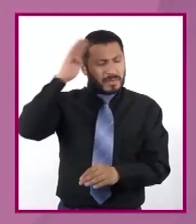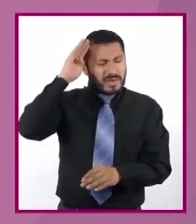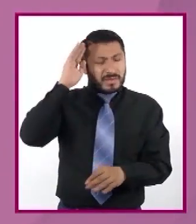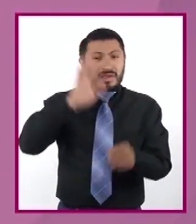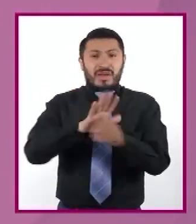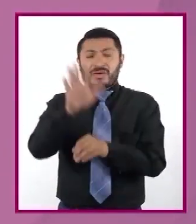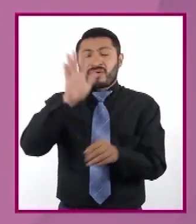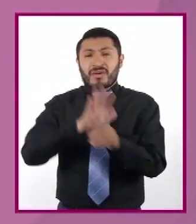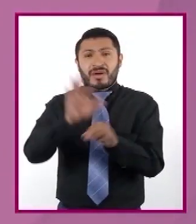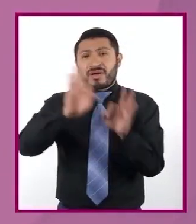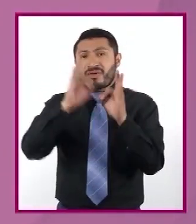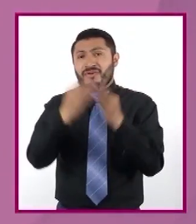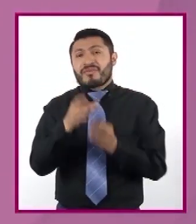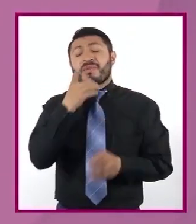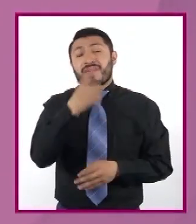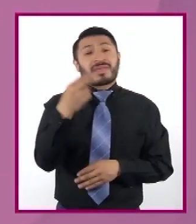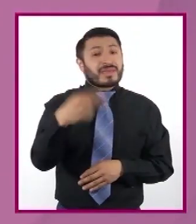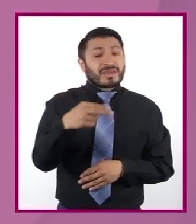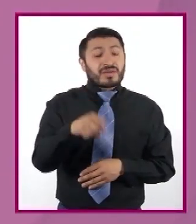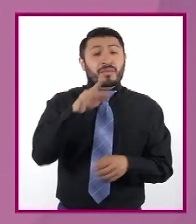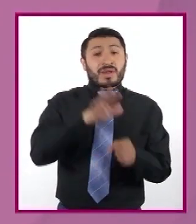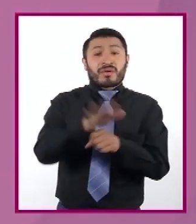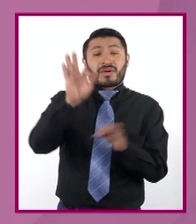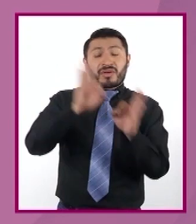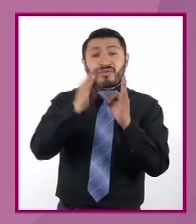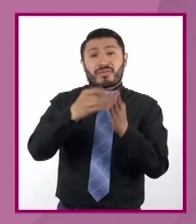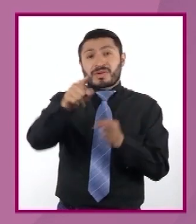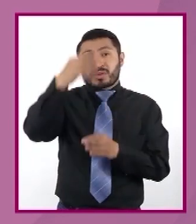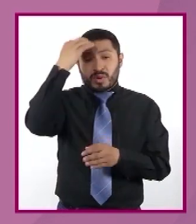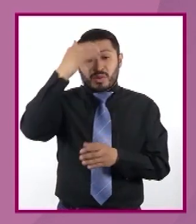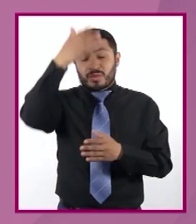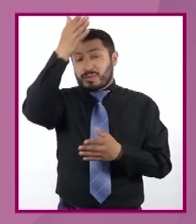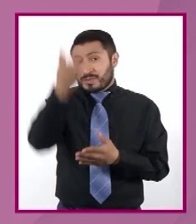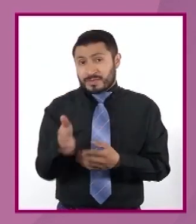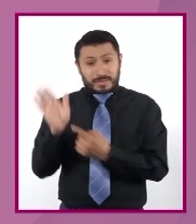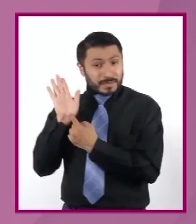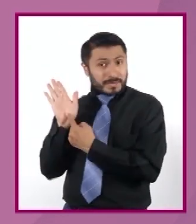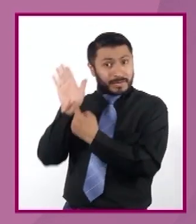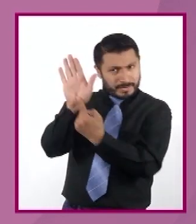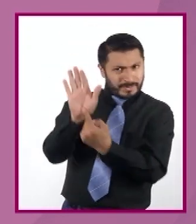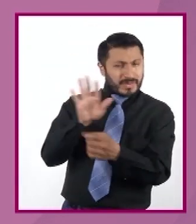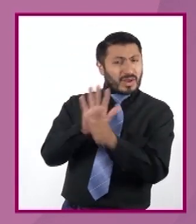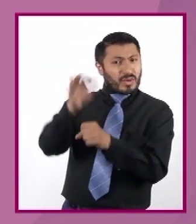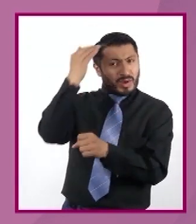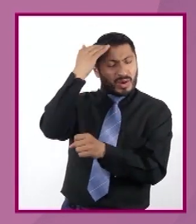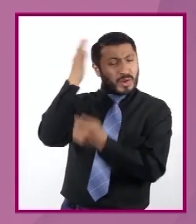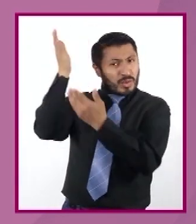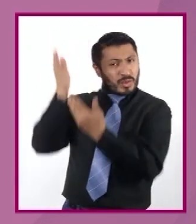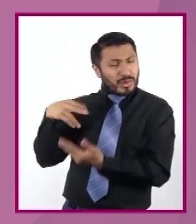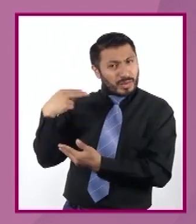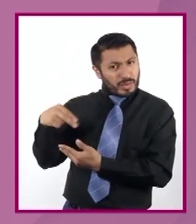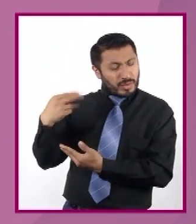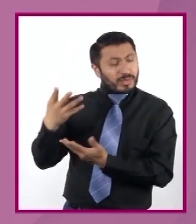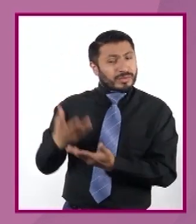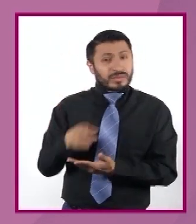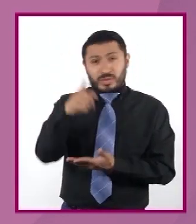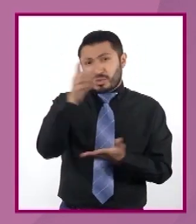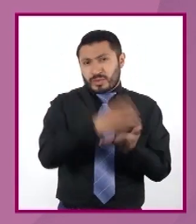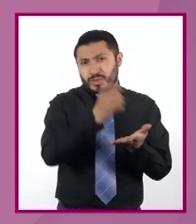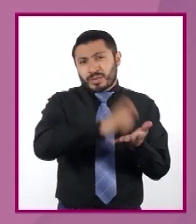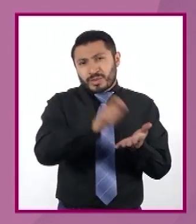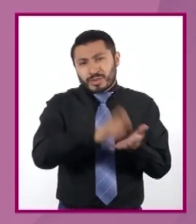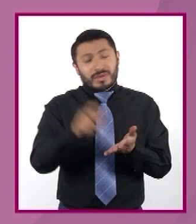para nombrarla. ¿Cuáles conoces tú, Leslie? ¿Cuáles conocen ustedes? Escríbanlas en sus cuadernos y veremos